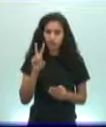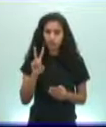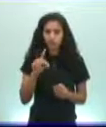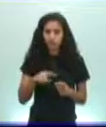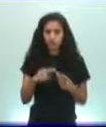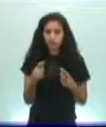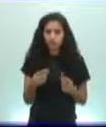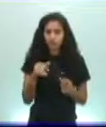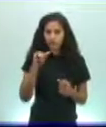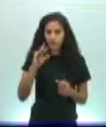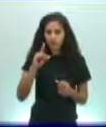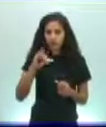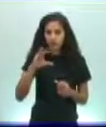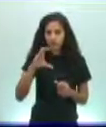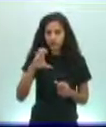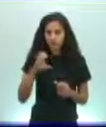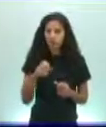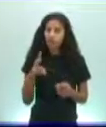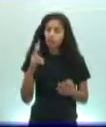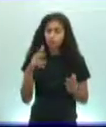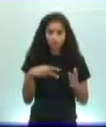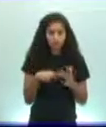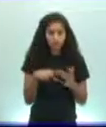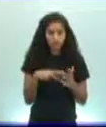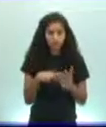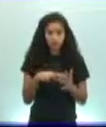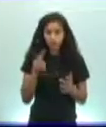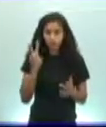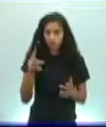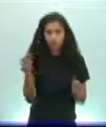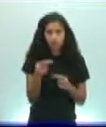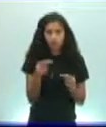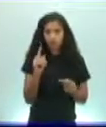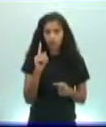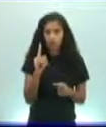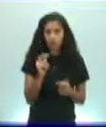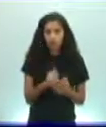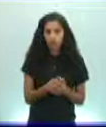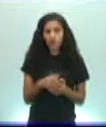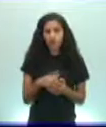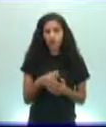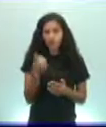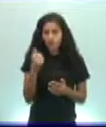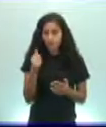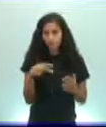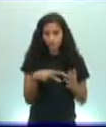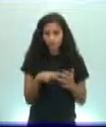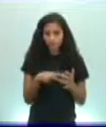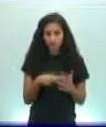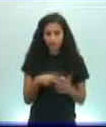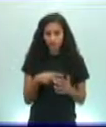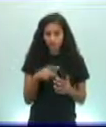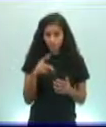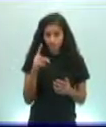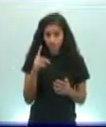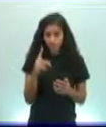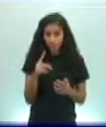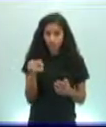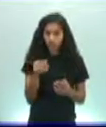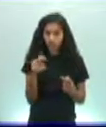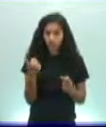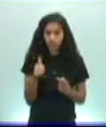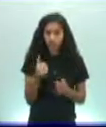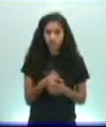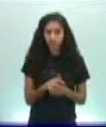índice. 2 entre 2 nos da 1, por eso nos queda que 10 a la 1 es 10. Y basta con aplicar